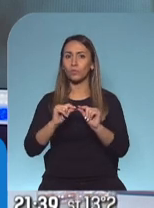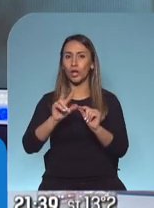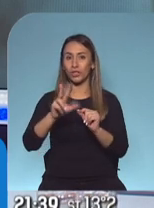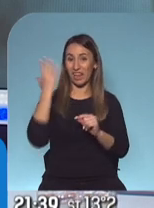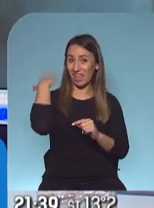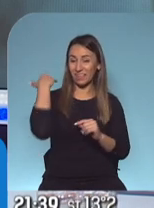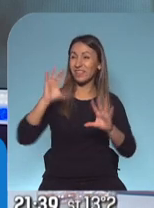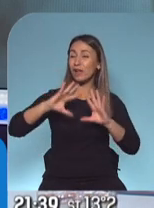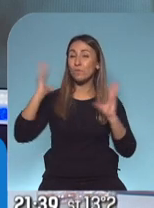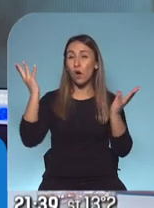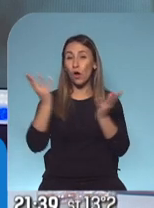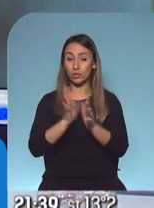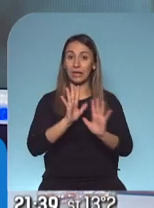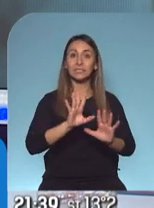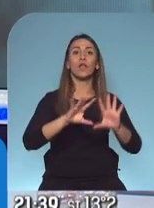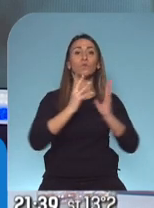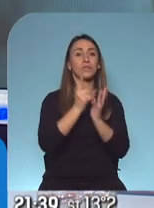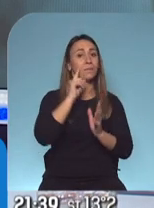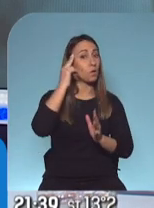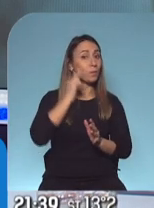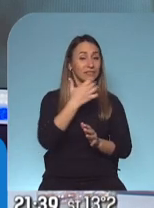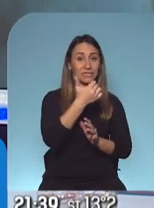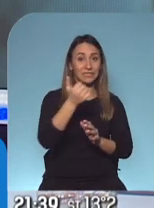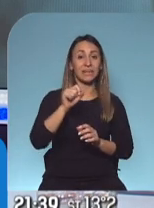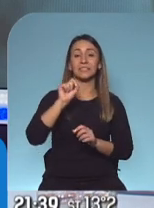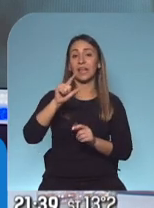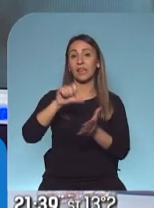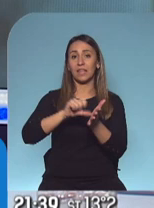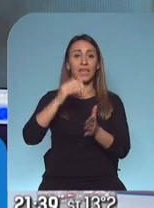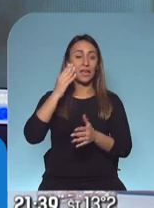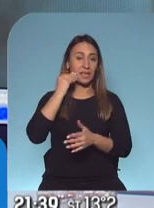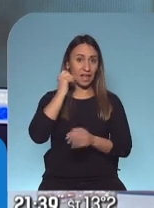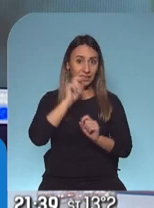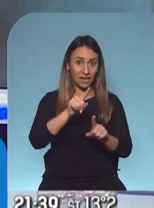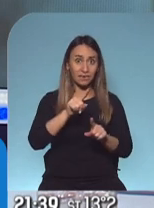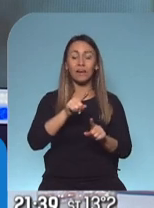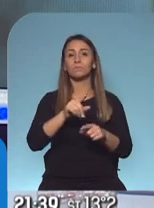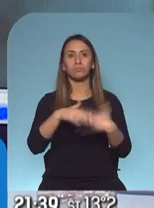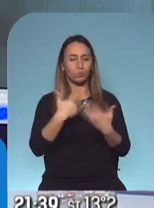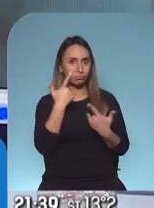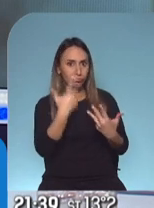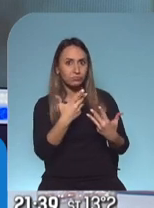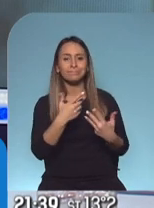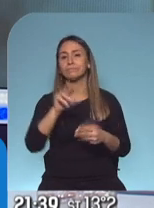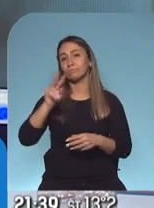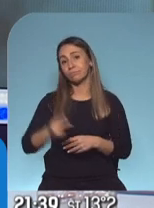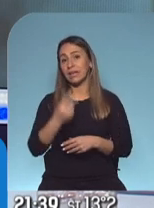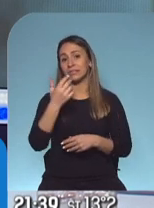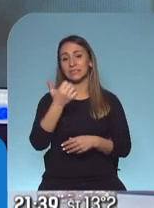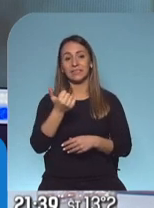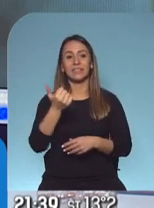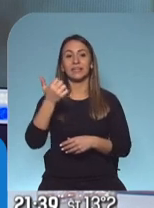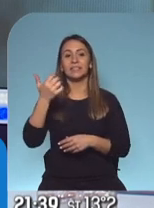justamente después del Mundial 1966 en Inglaterra, falleció a los 79 años, tuvo su